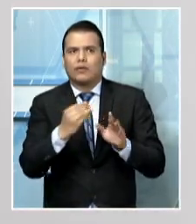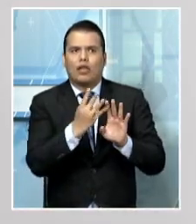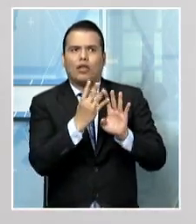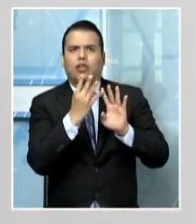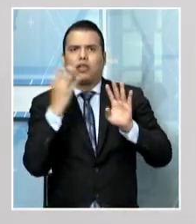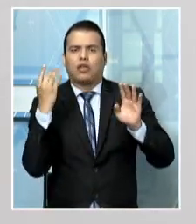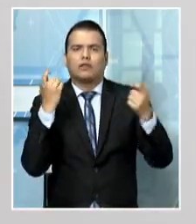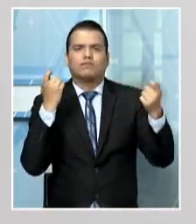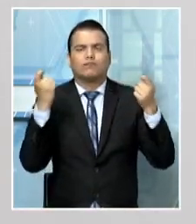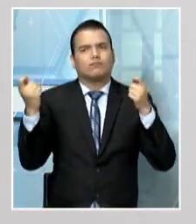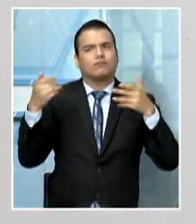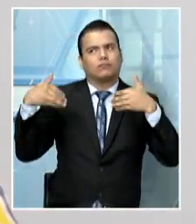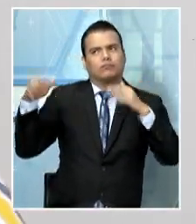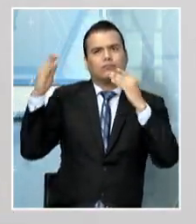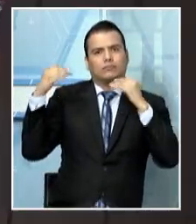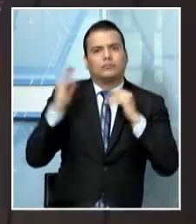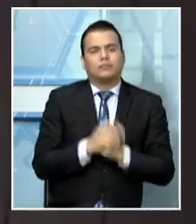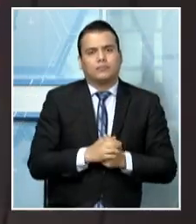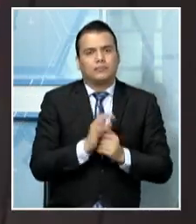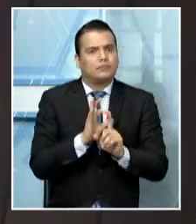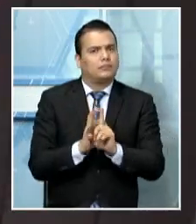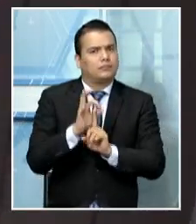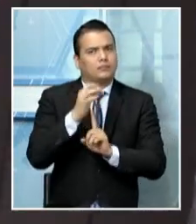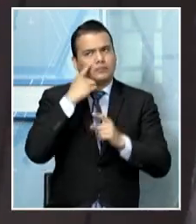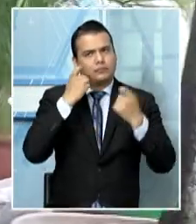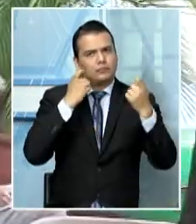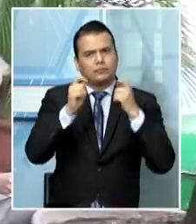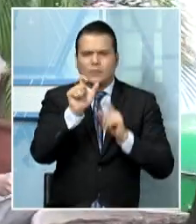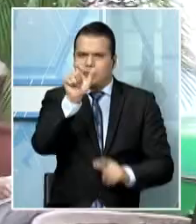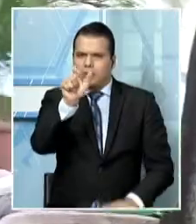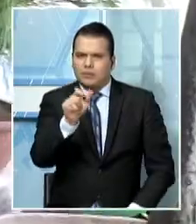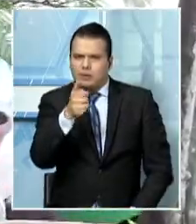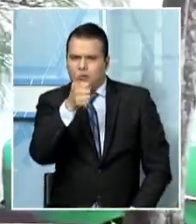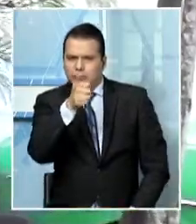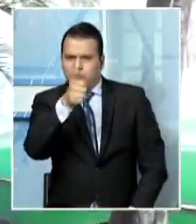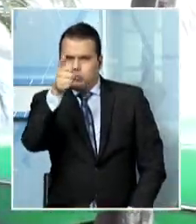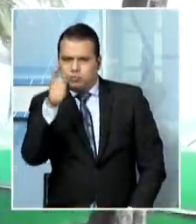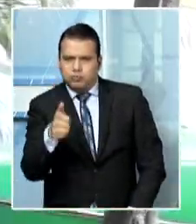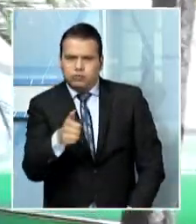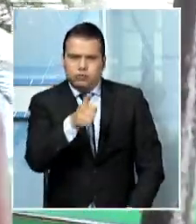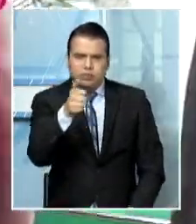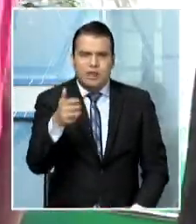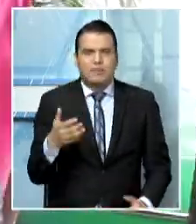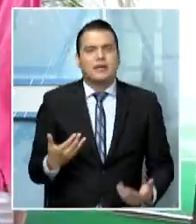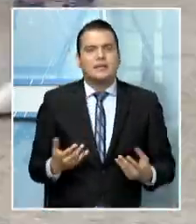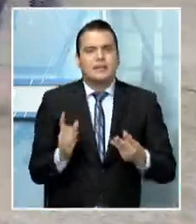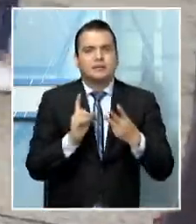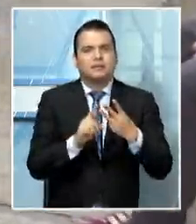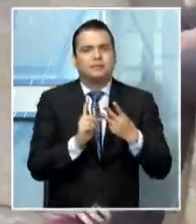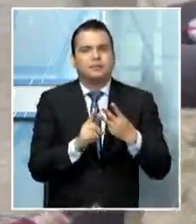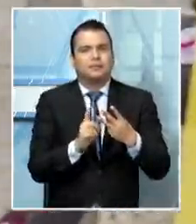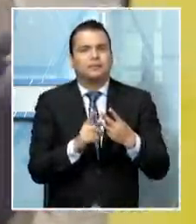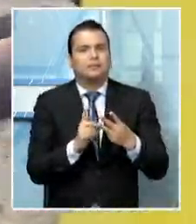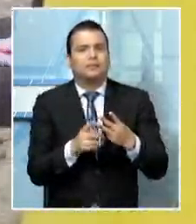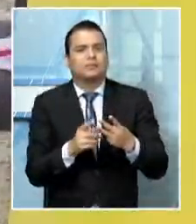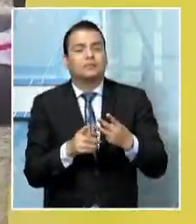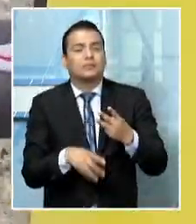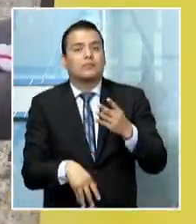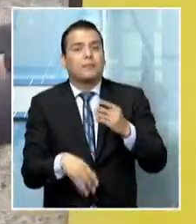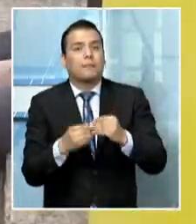filas, control de temperatura y de protocolos de bioseguridad al ingreso y el control del aforo del